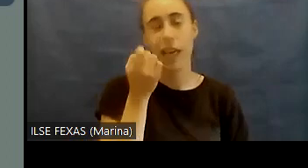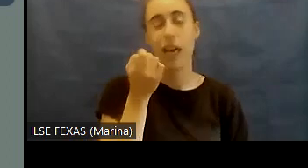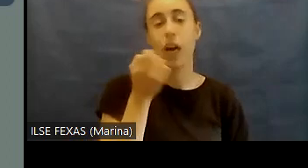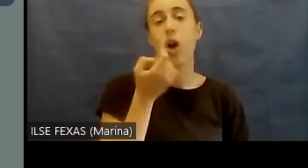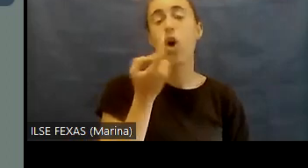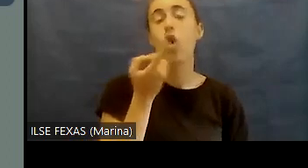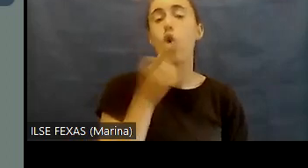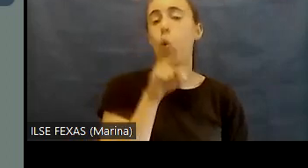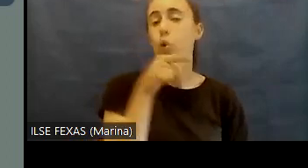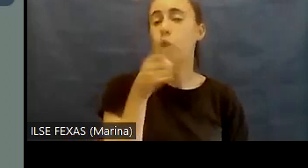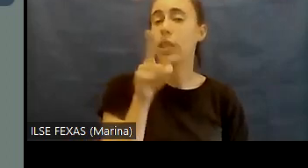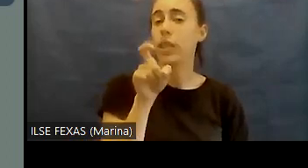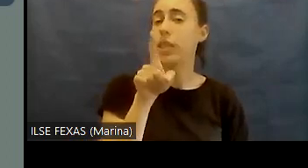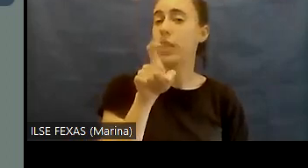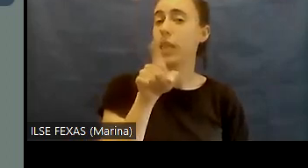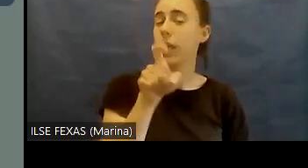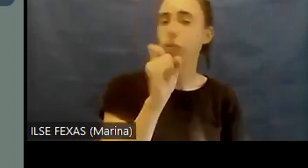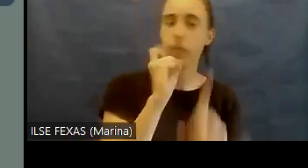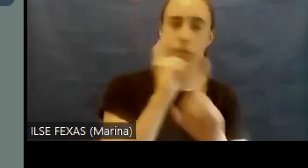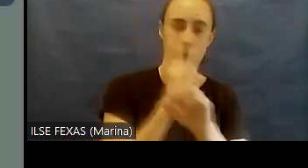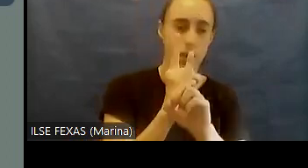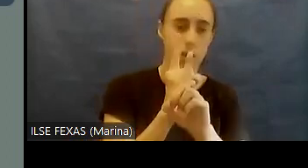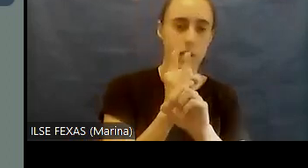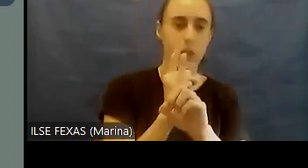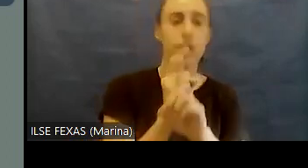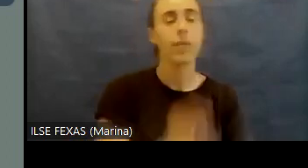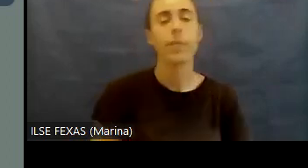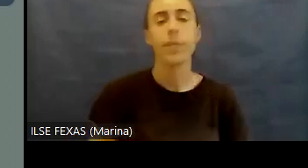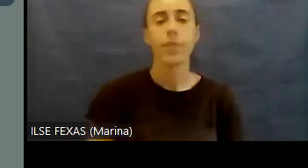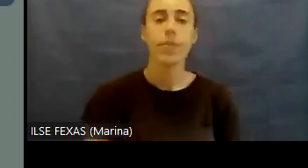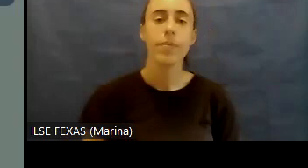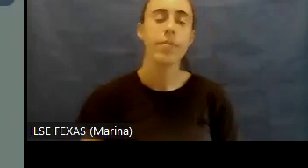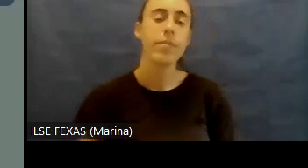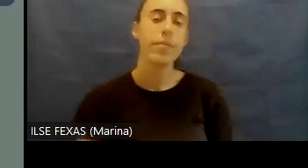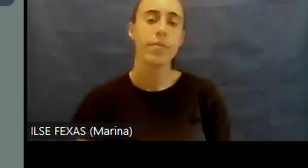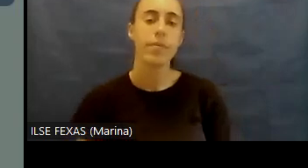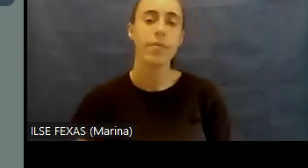vaya, pues los gingeroles actuarían como nemátodos,